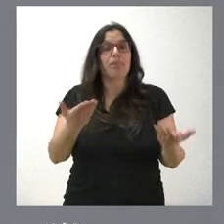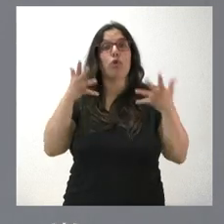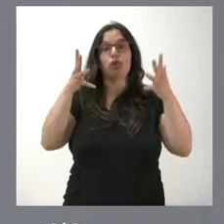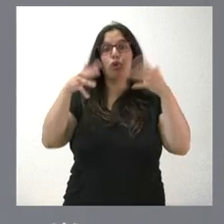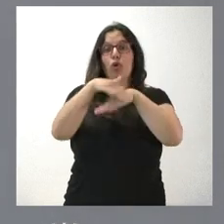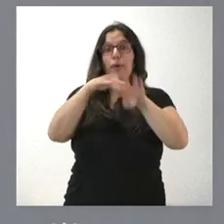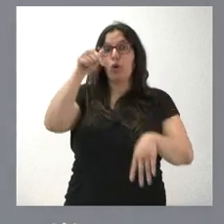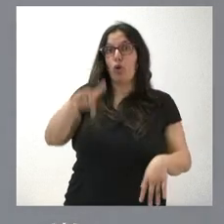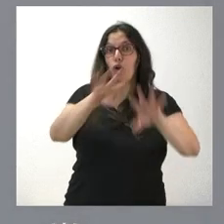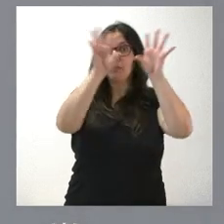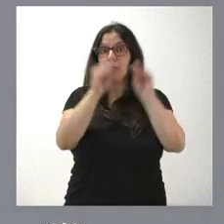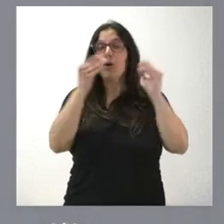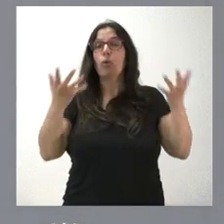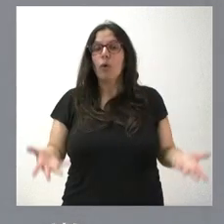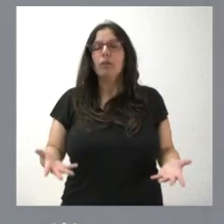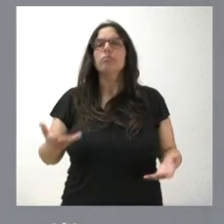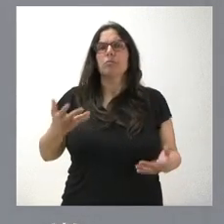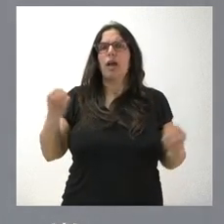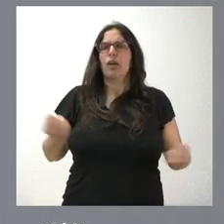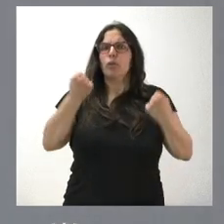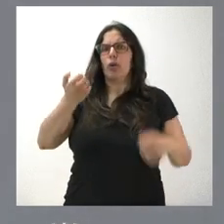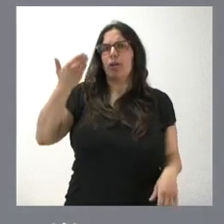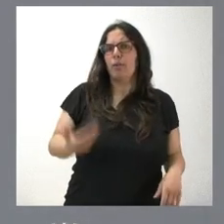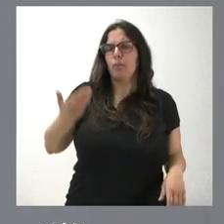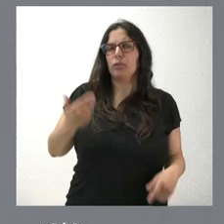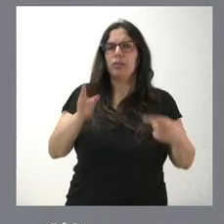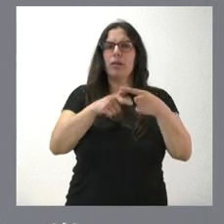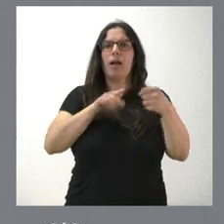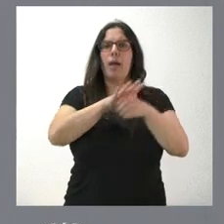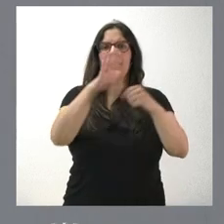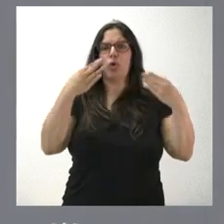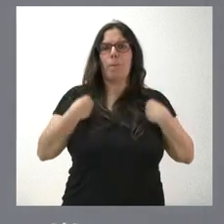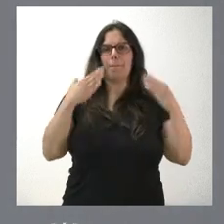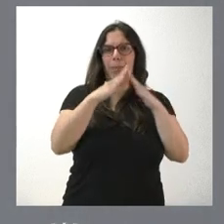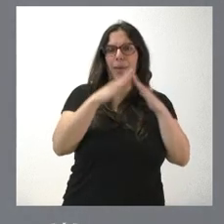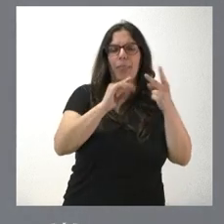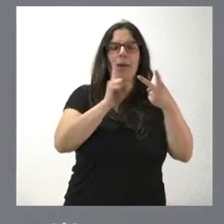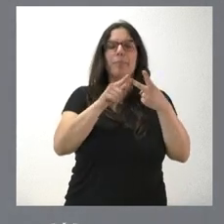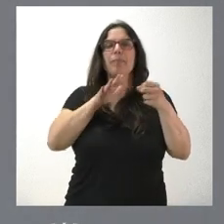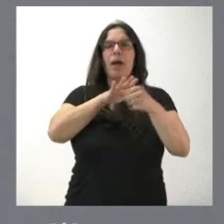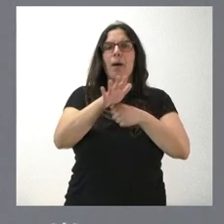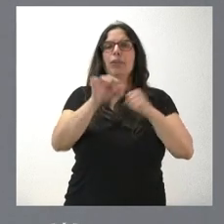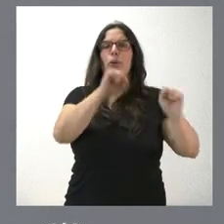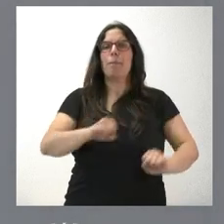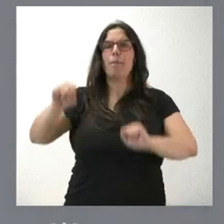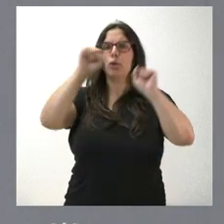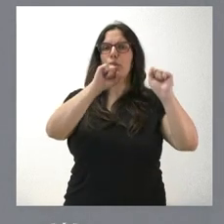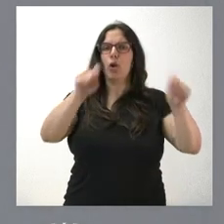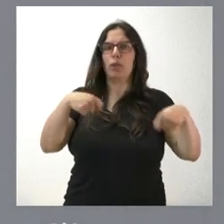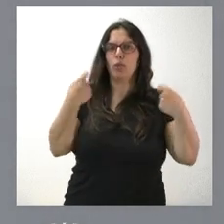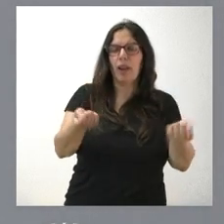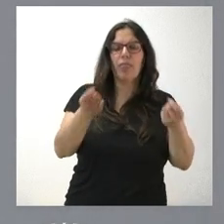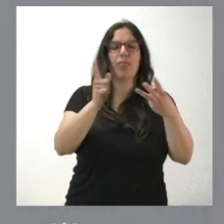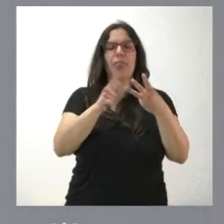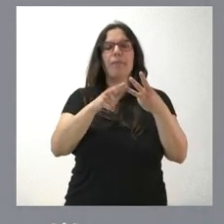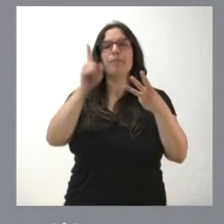de Gobierno de hoy traemos importantes actuaciones, tanto en el ámbito de la vivienda, como en el ámbito de la protección de la naturaleza,